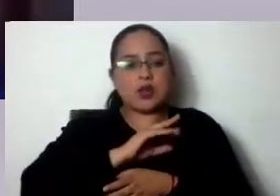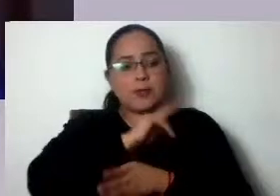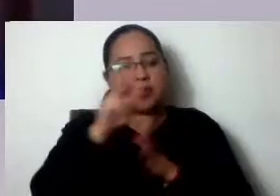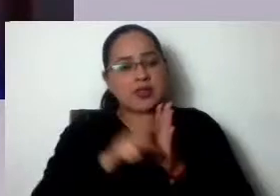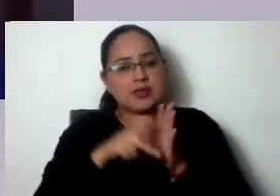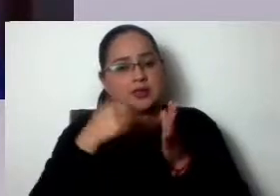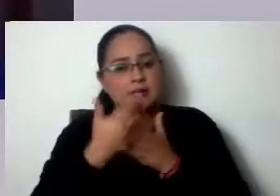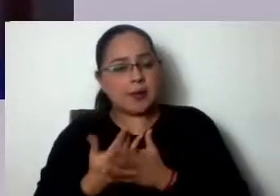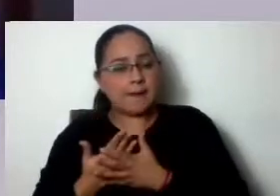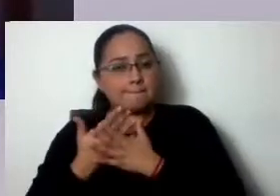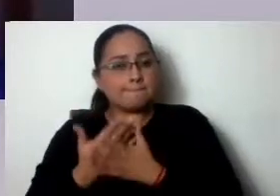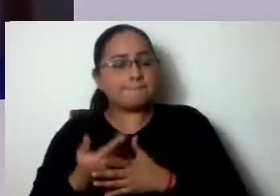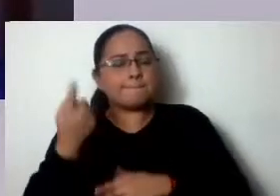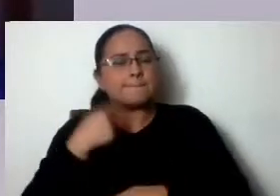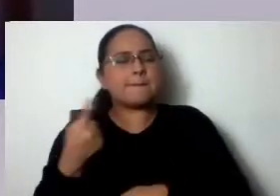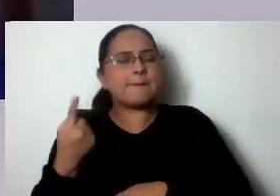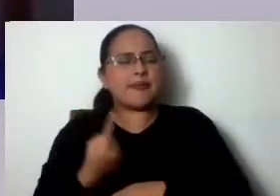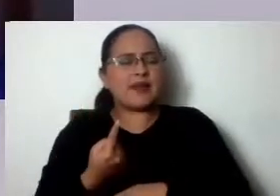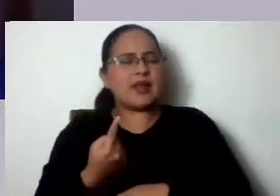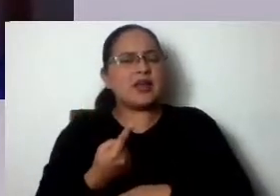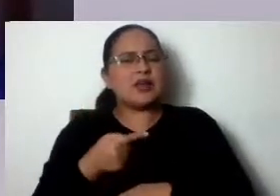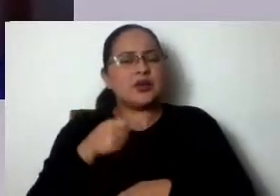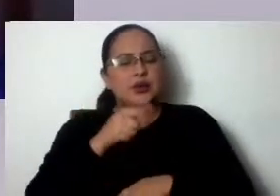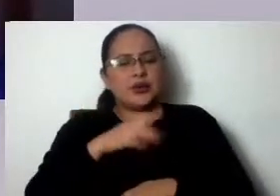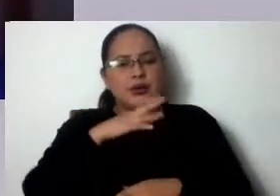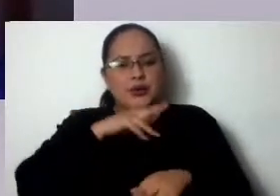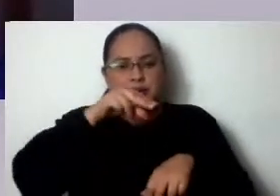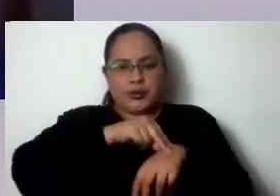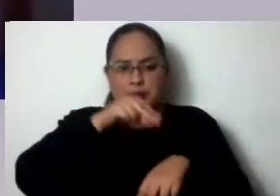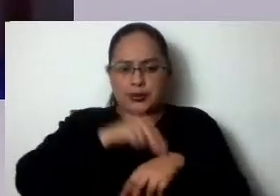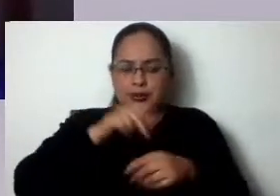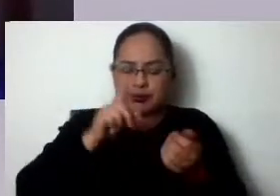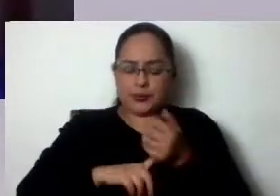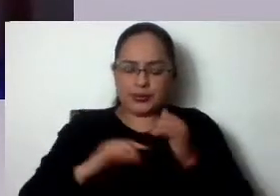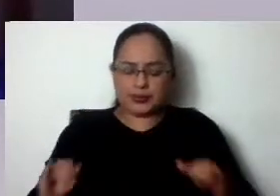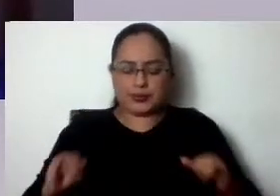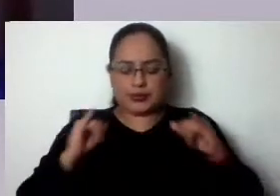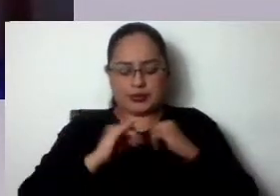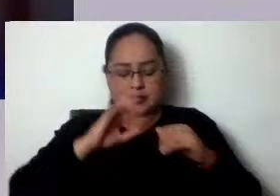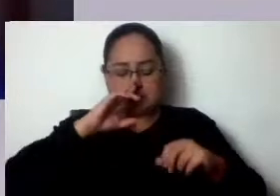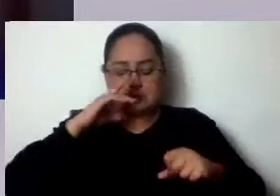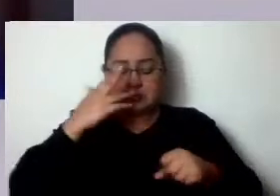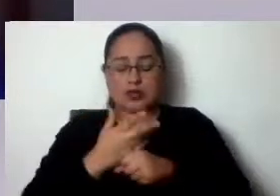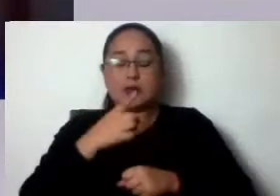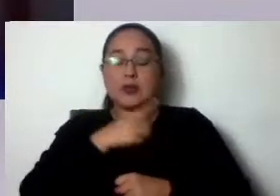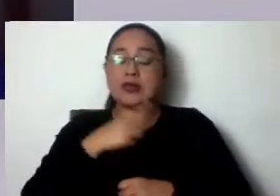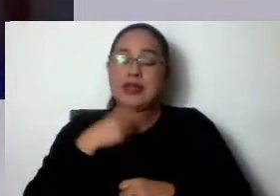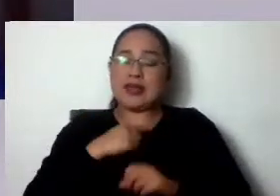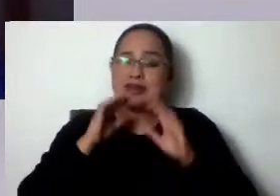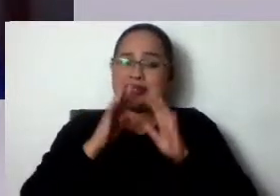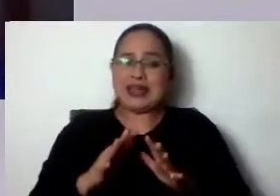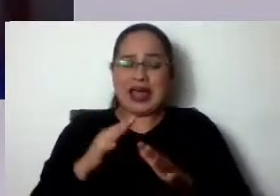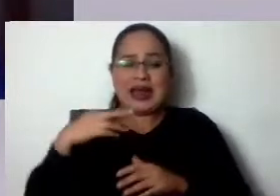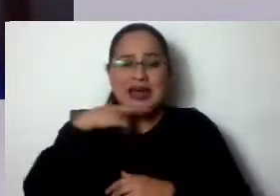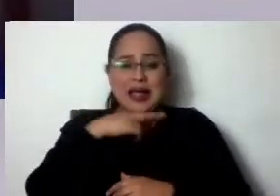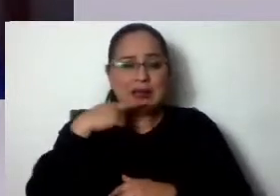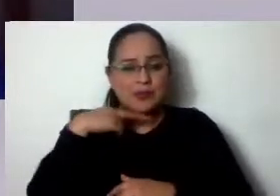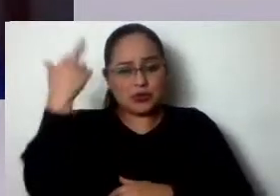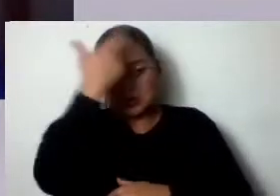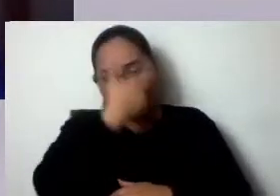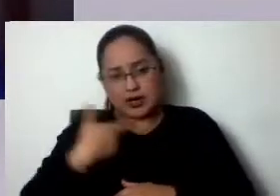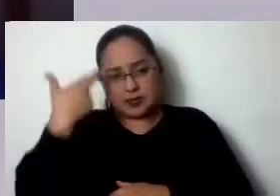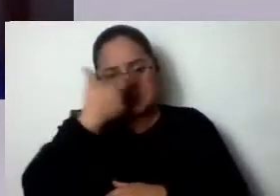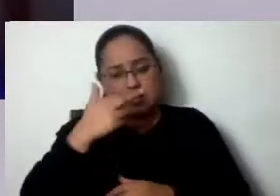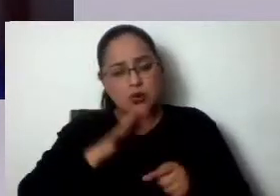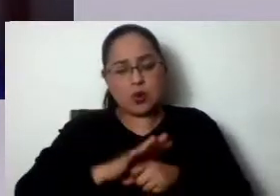para el efecto de que los médicos de la institución responsable de inmediato revisen la solicitud del promovente